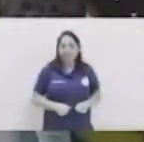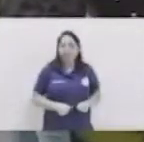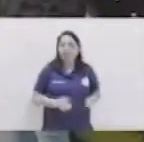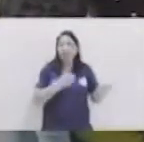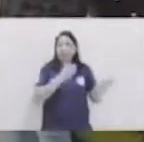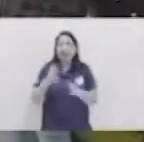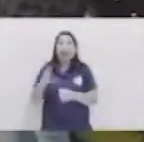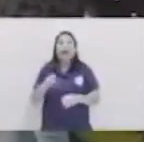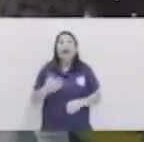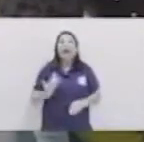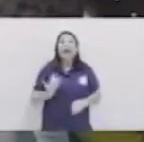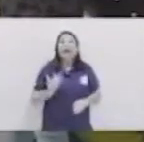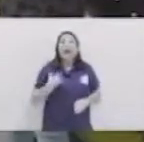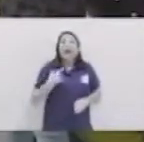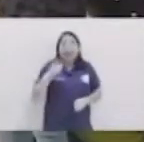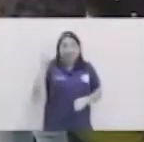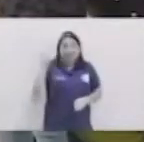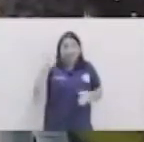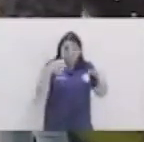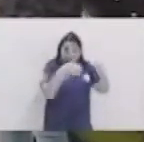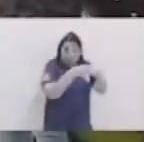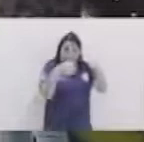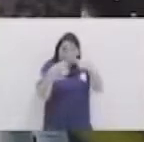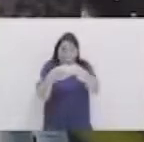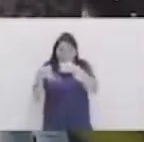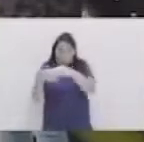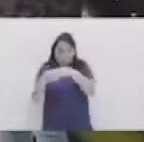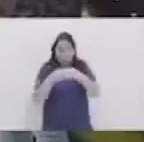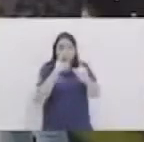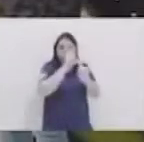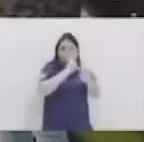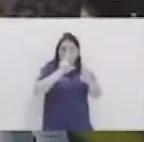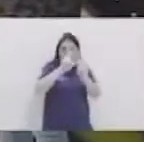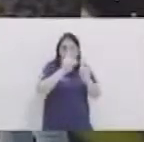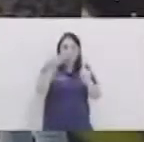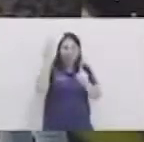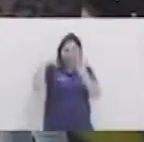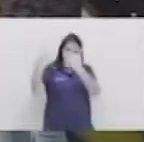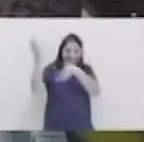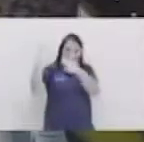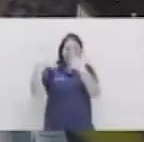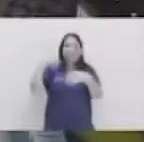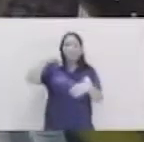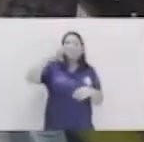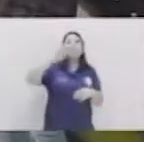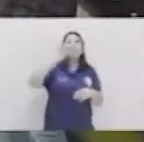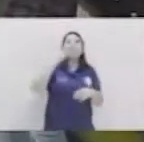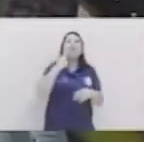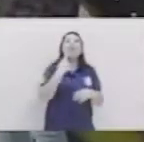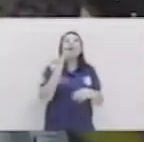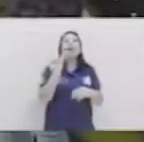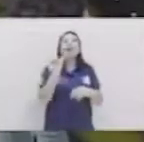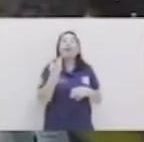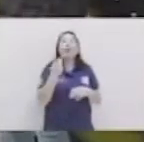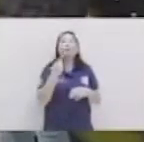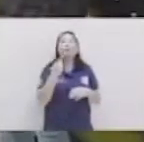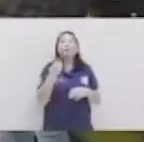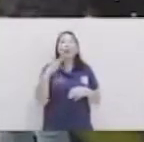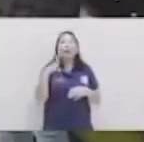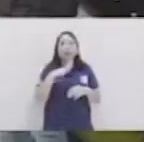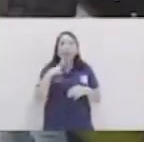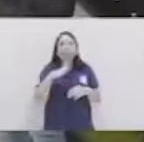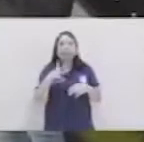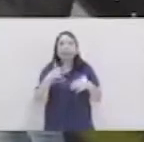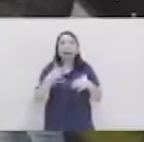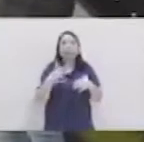poesía y la prosa. Pero lo que trataban de exaltar ellos es ese valor de guerreros, acerca de las guerras, las batallas y los